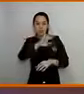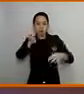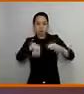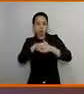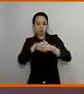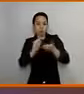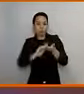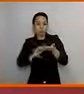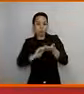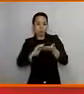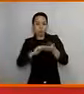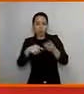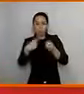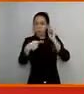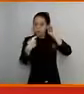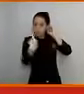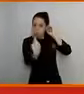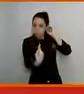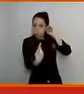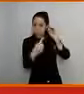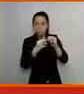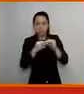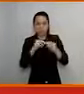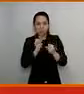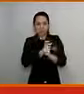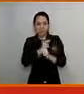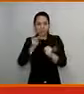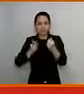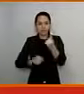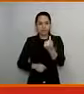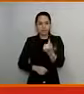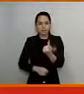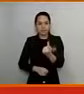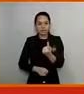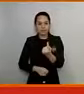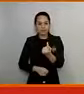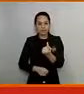que invirtieron con más un número afortunado es